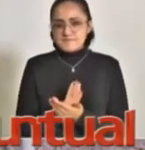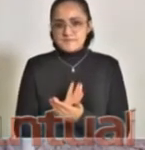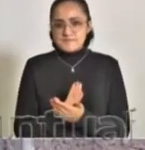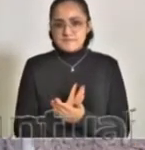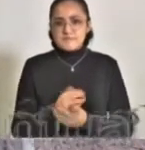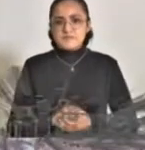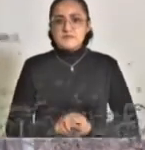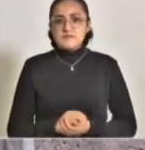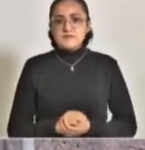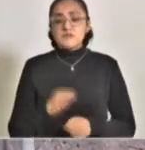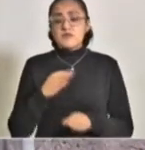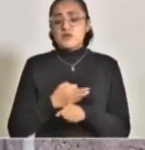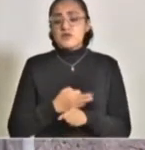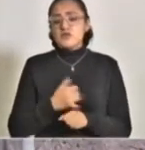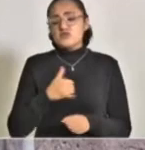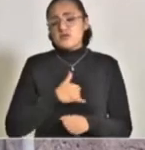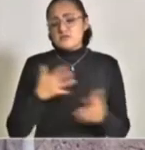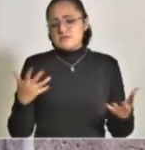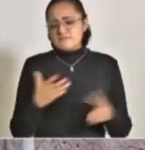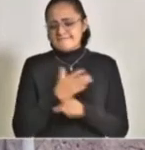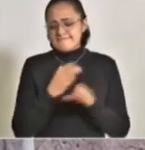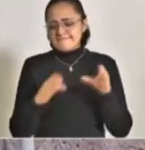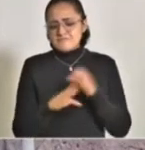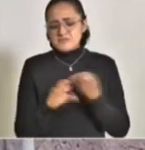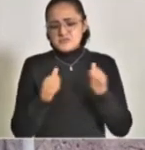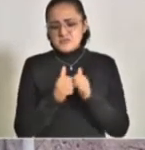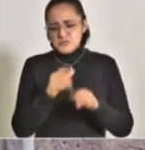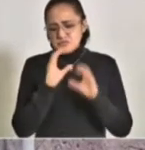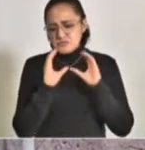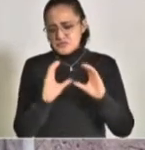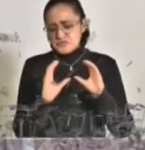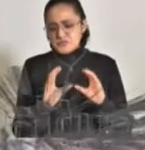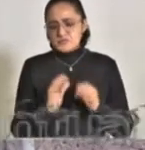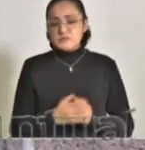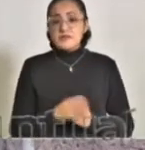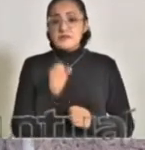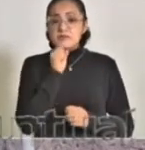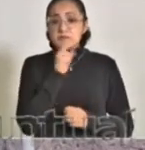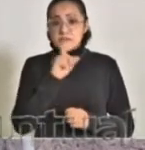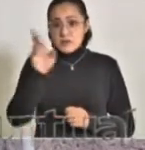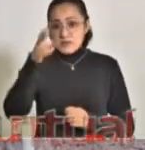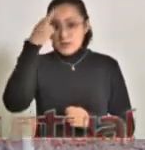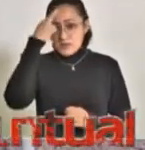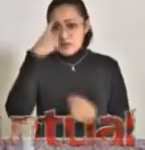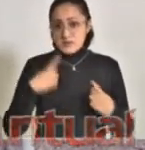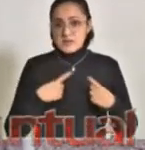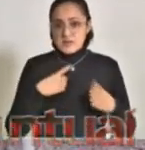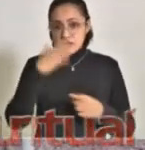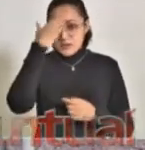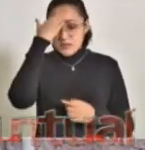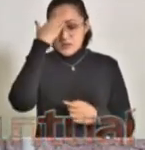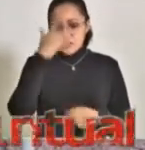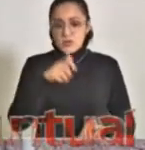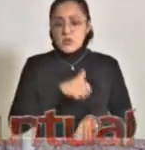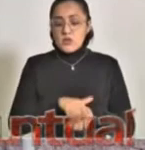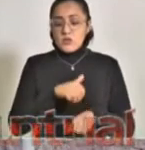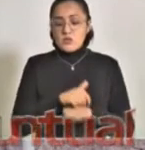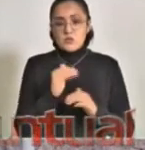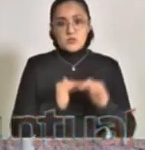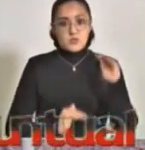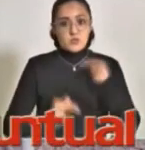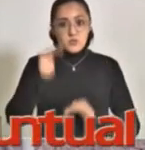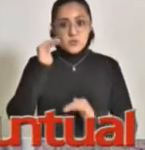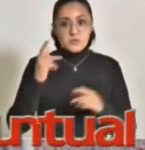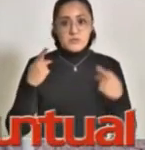Vamos a hacer las cosas con cuidado. Recuerdan que el viernes dimos a conocer un número importante